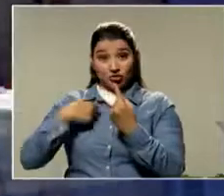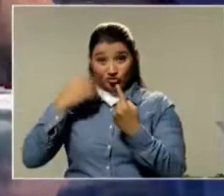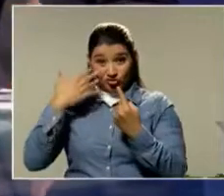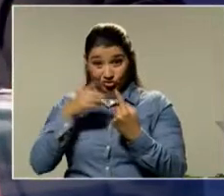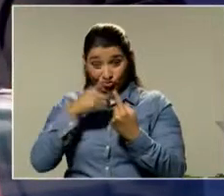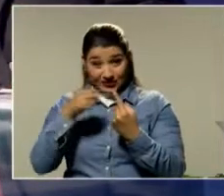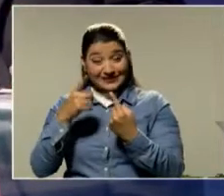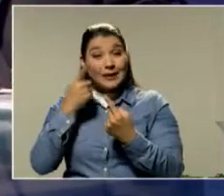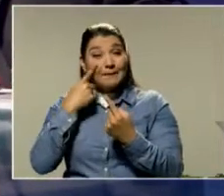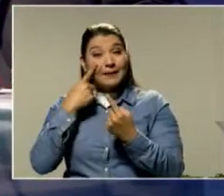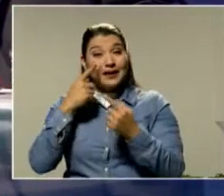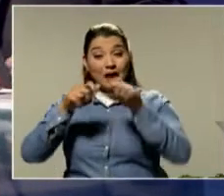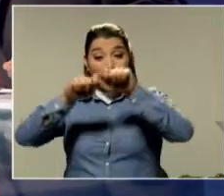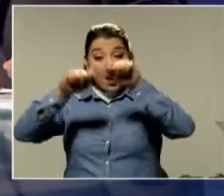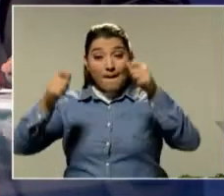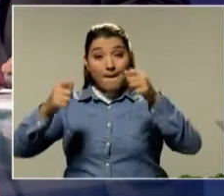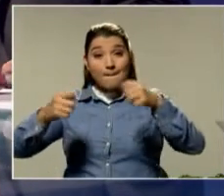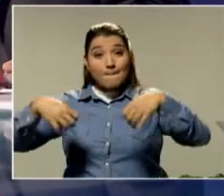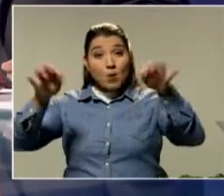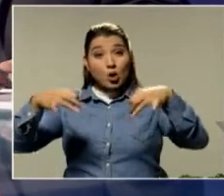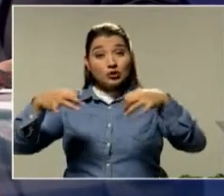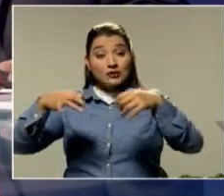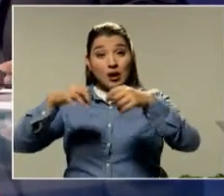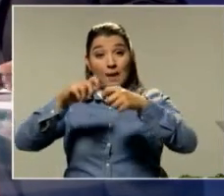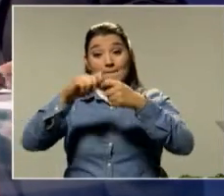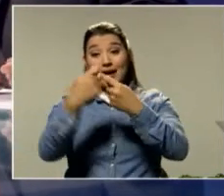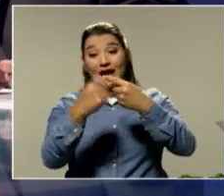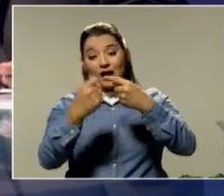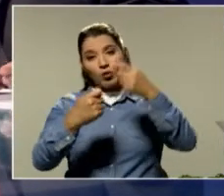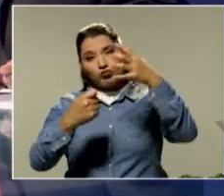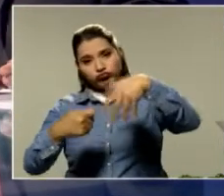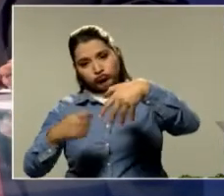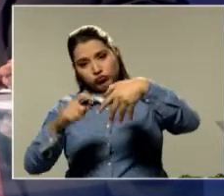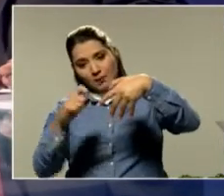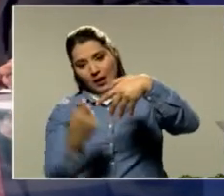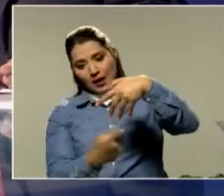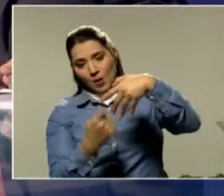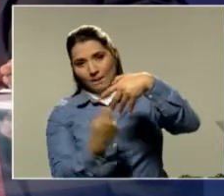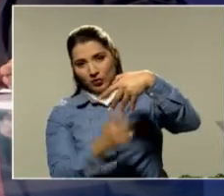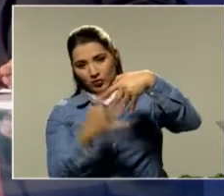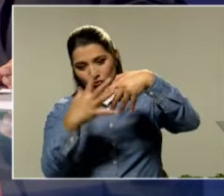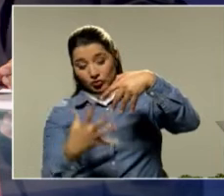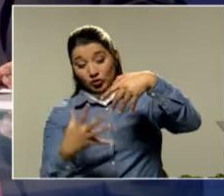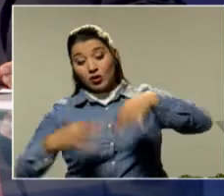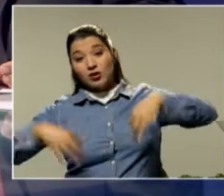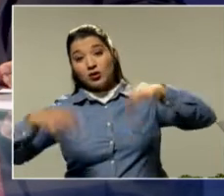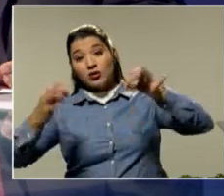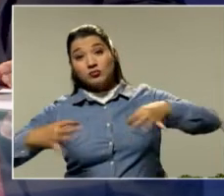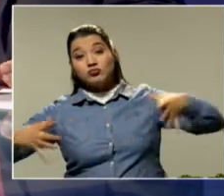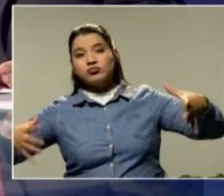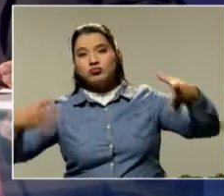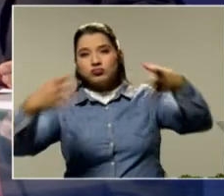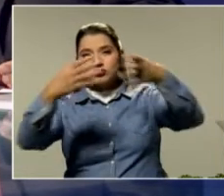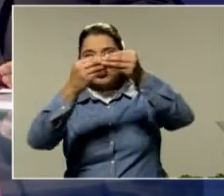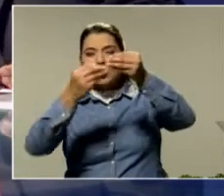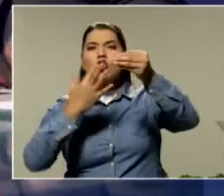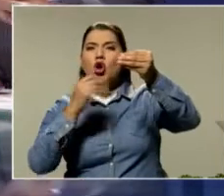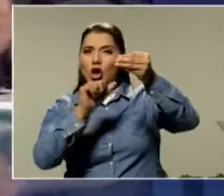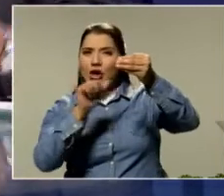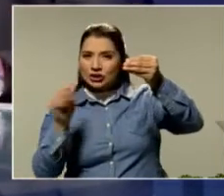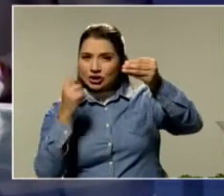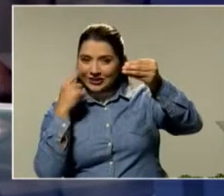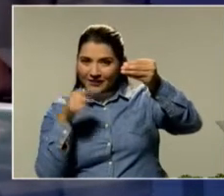se le pone... Plástica. Una bolsa plástica, esa está impregnada de un insecticida para evitar daños por ciertas plagas en el racimo del banano.